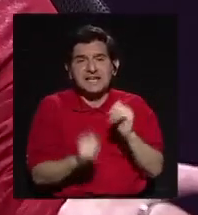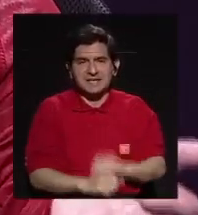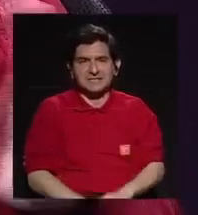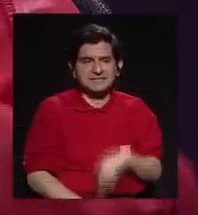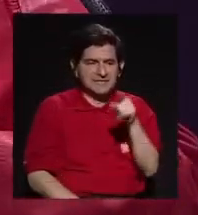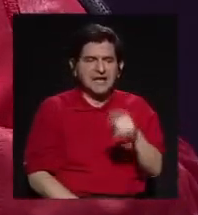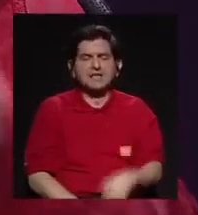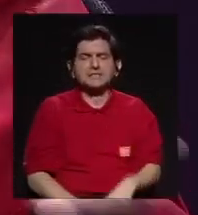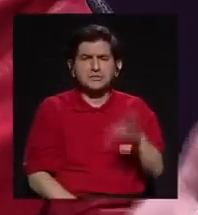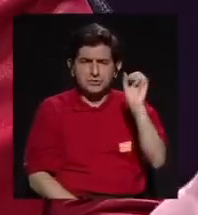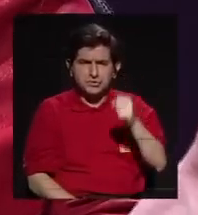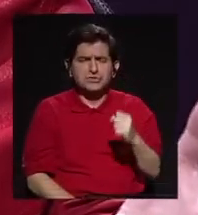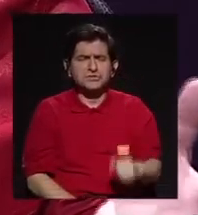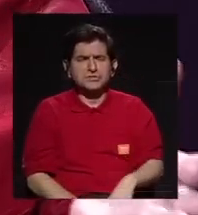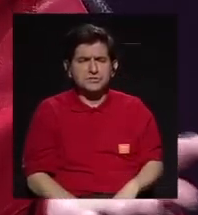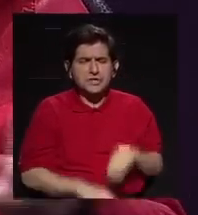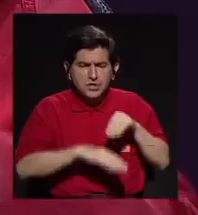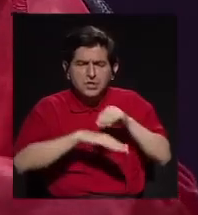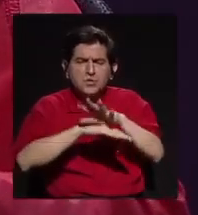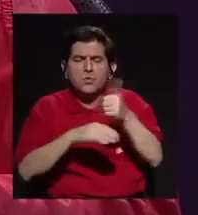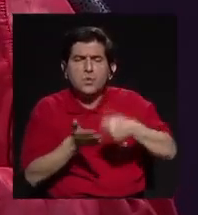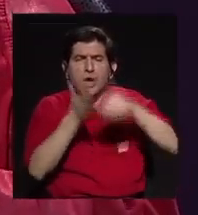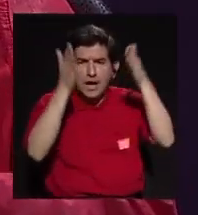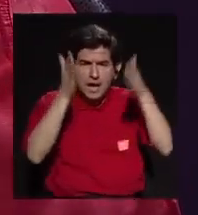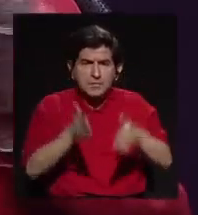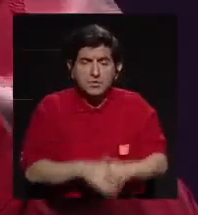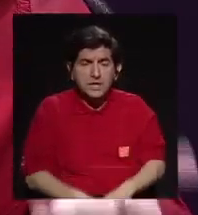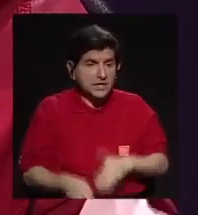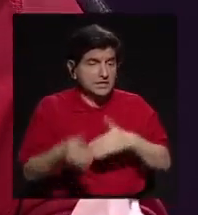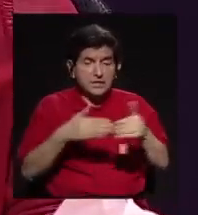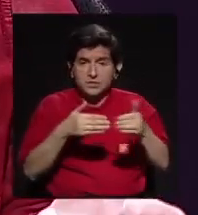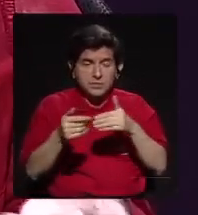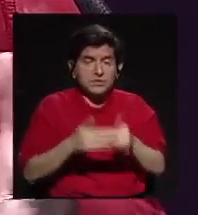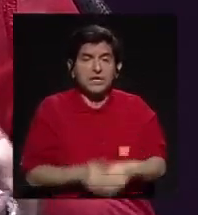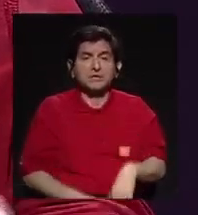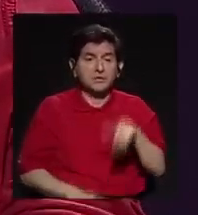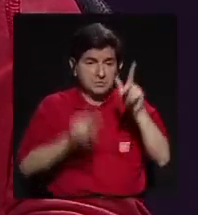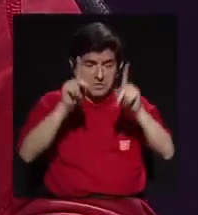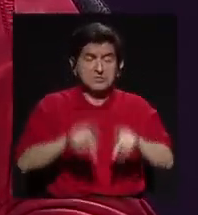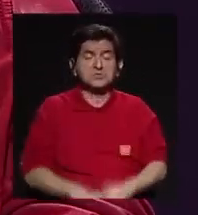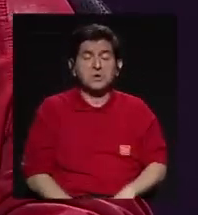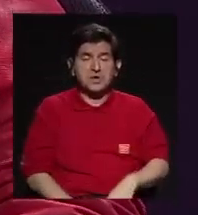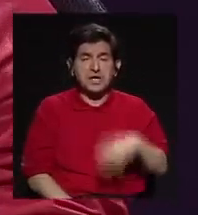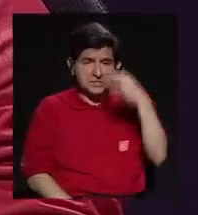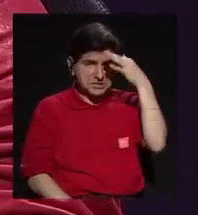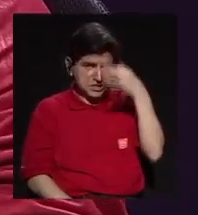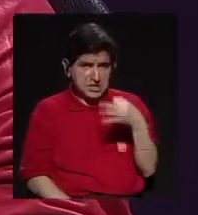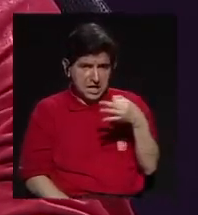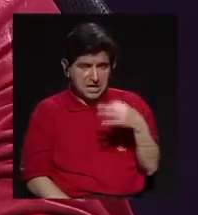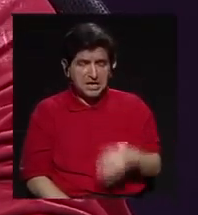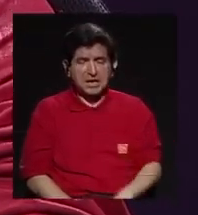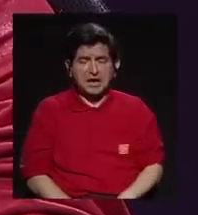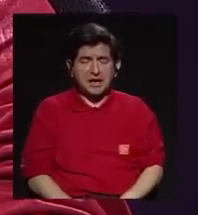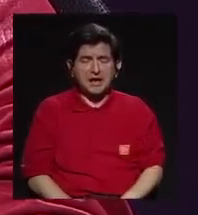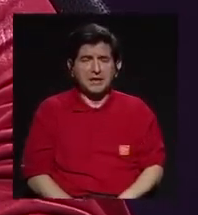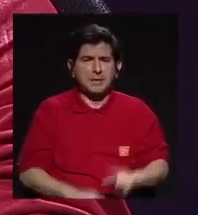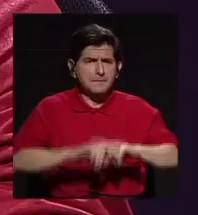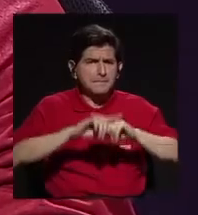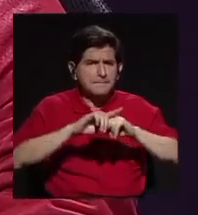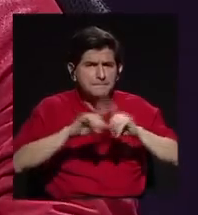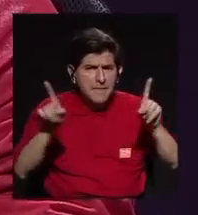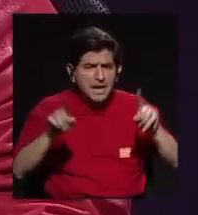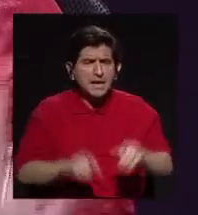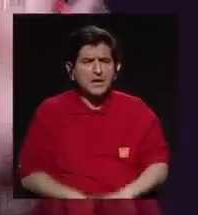hecho ruido en algunas votantes que, aunque sean creyentes, hayan decidido votar contrario a Fabricio. Puede ser